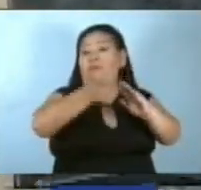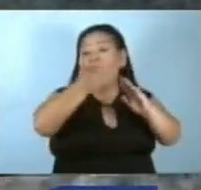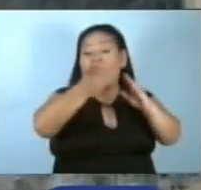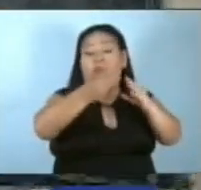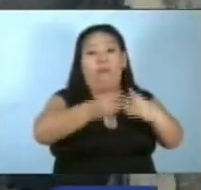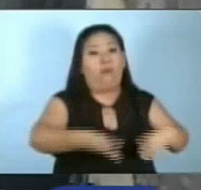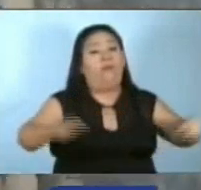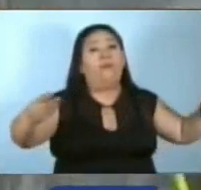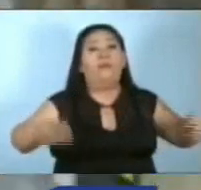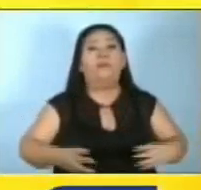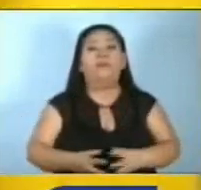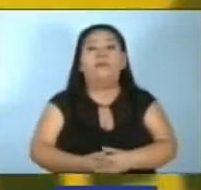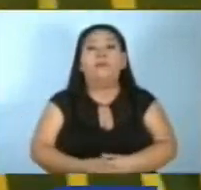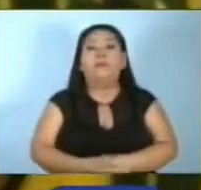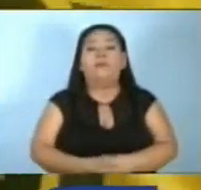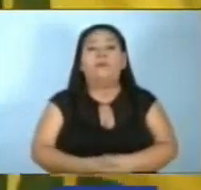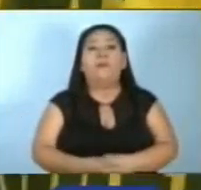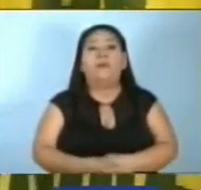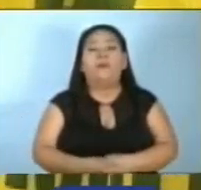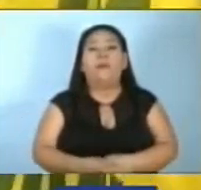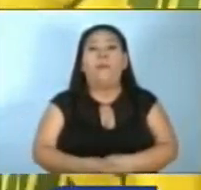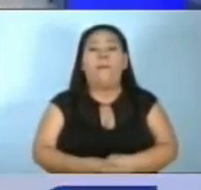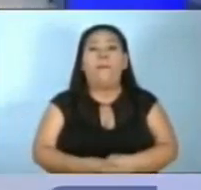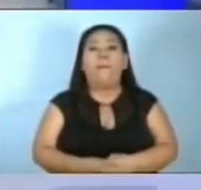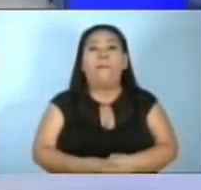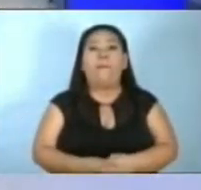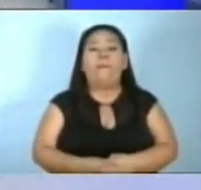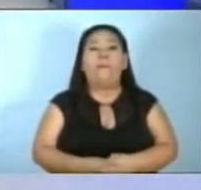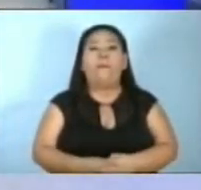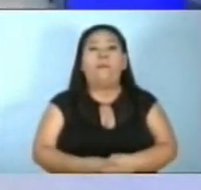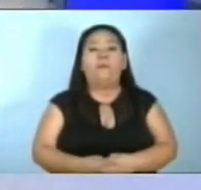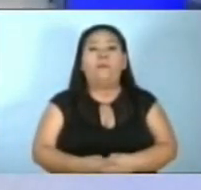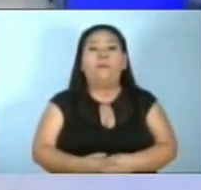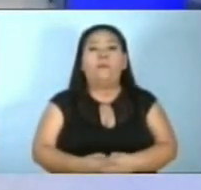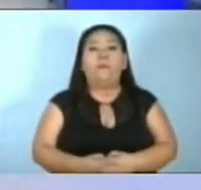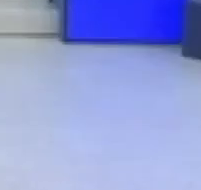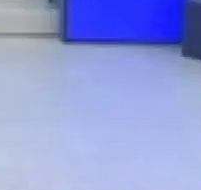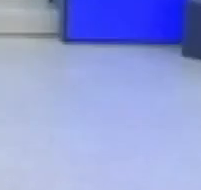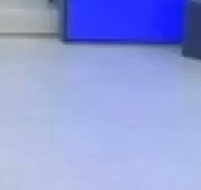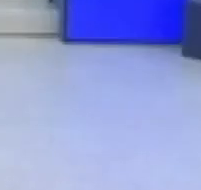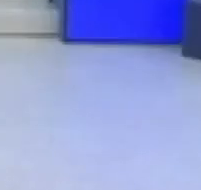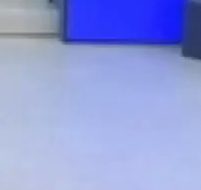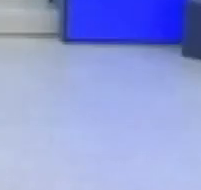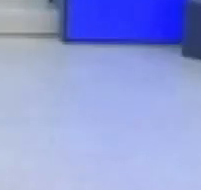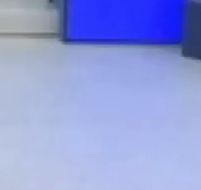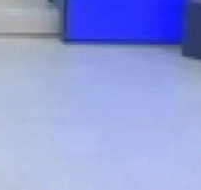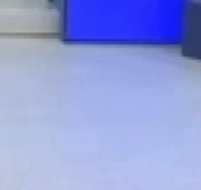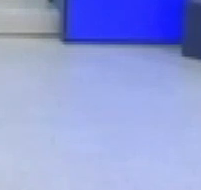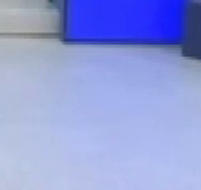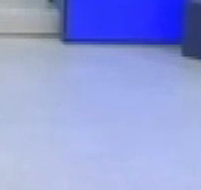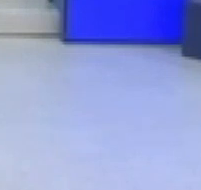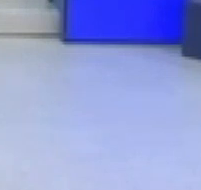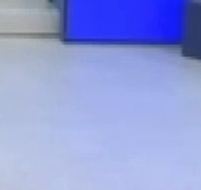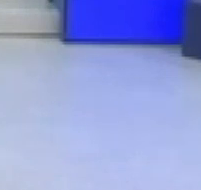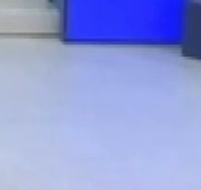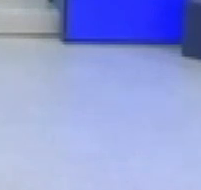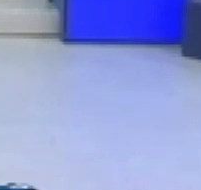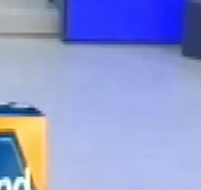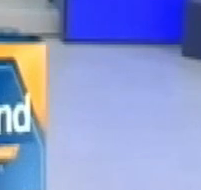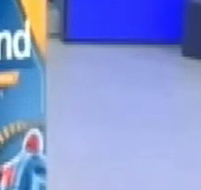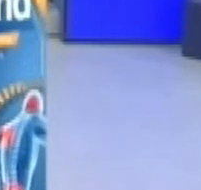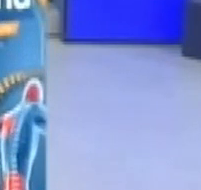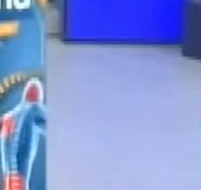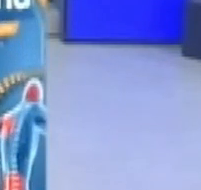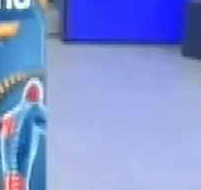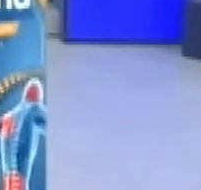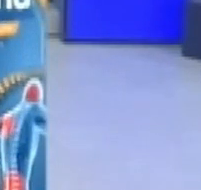Un incendio consumió una vivienda en el polígono 40 de la urbanización El Limón de Soyapango. Las personas que habitan en el lugar no estaban al momento del